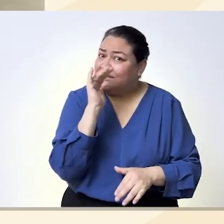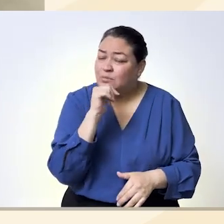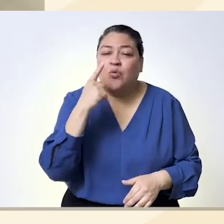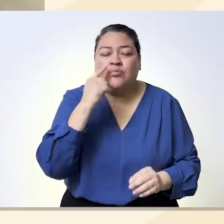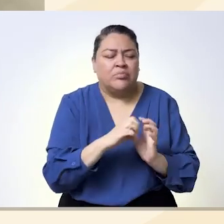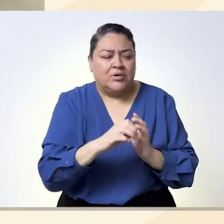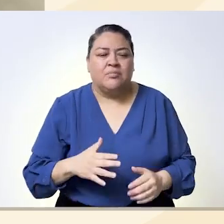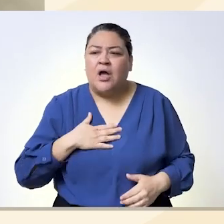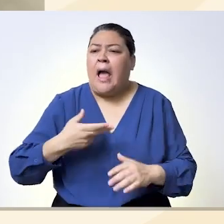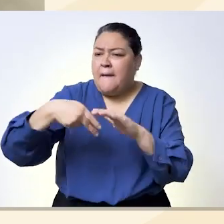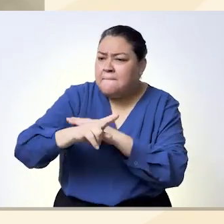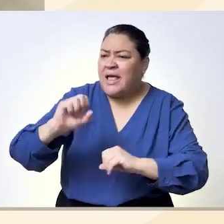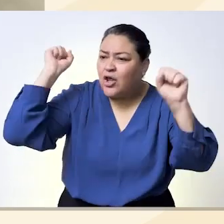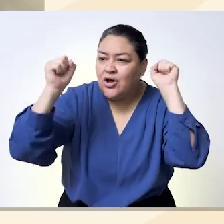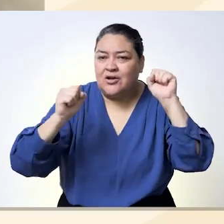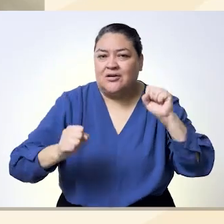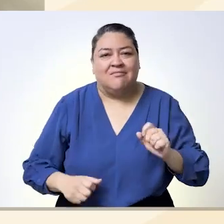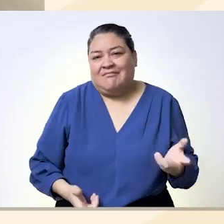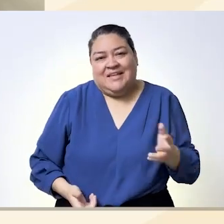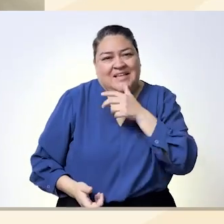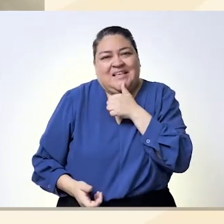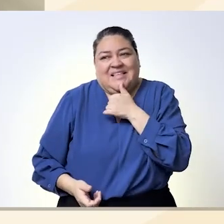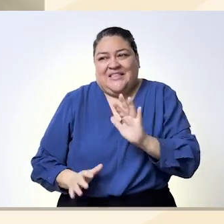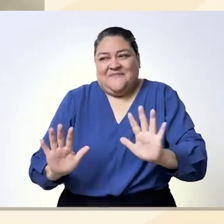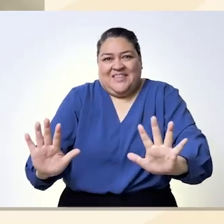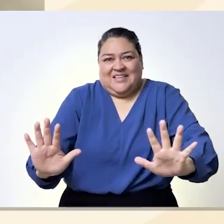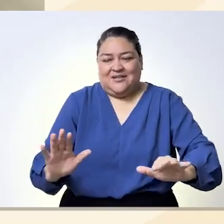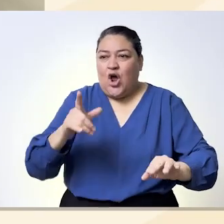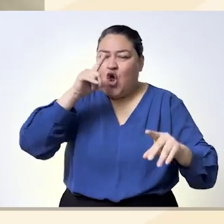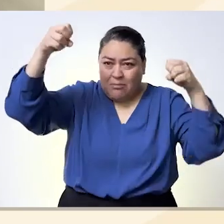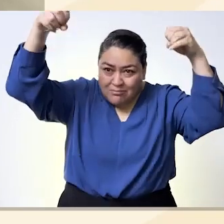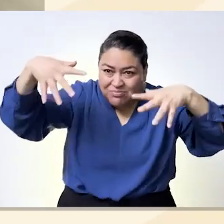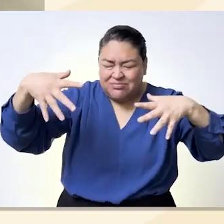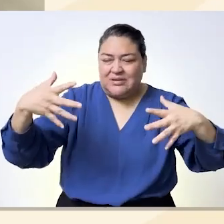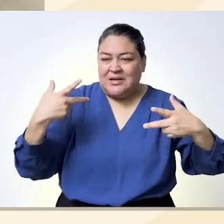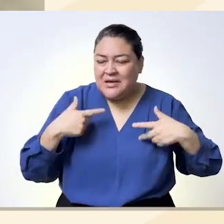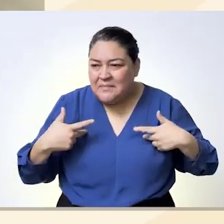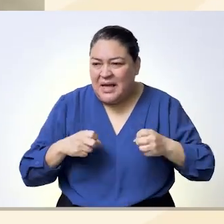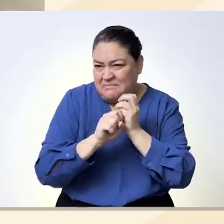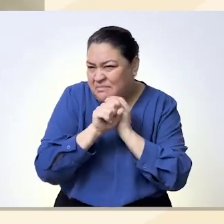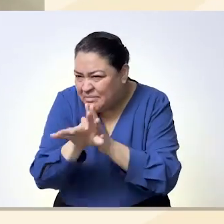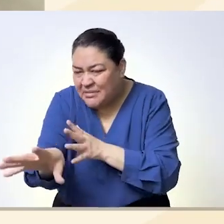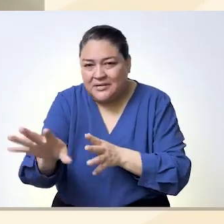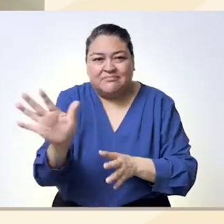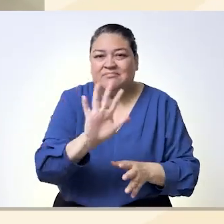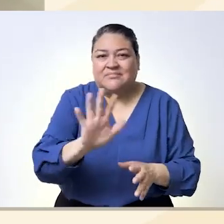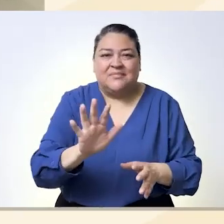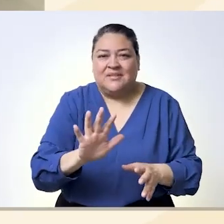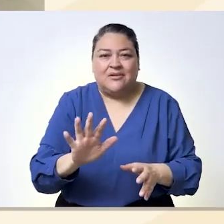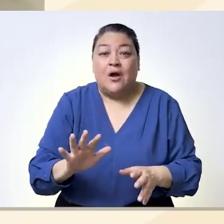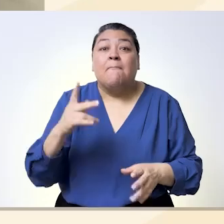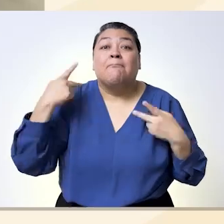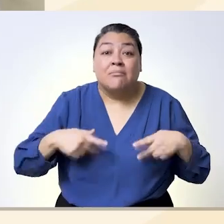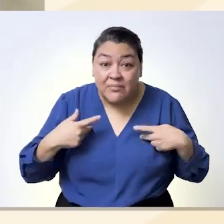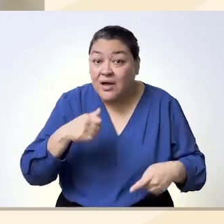autista no puede estar a un ritmo, no puede decir en el metro corriendo y el sonido y te dicen y esto y lo otro, y si prenden la luz y te hablan 3 personas al mismo tiempo. O